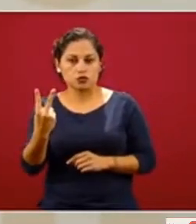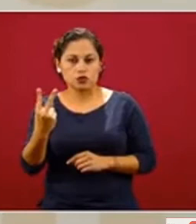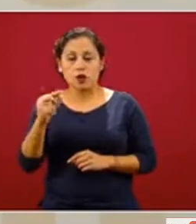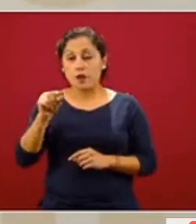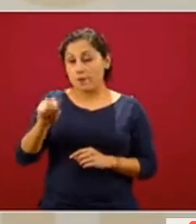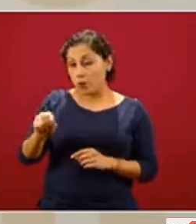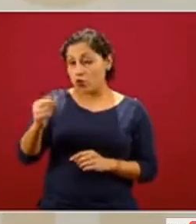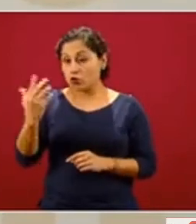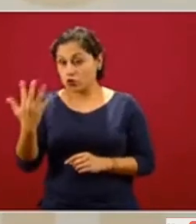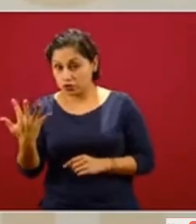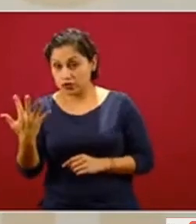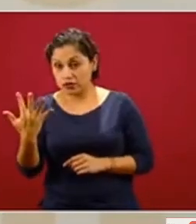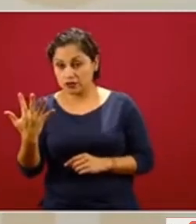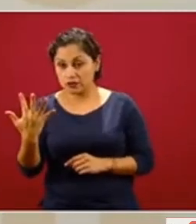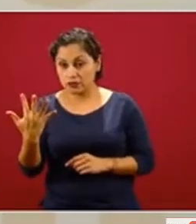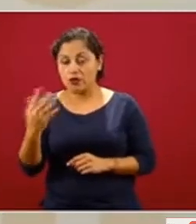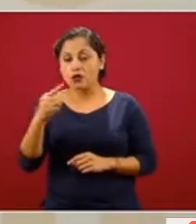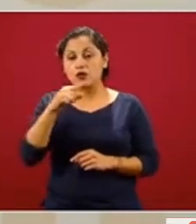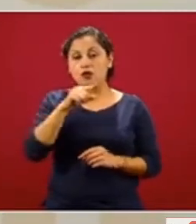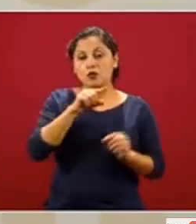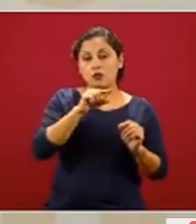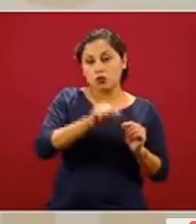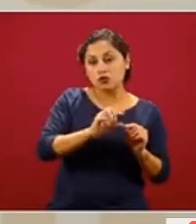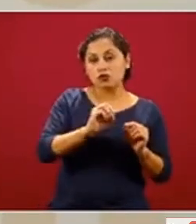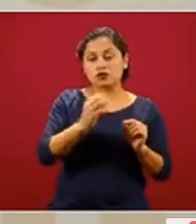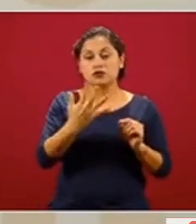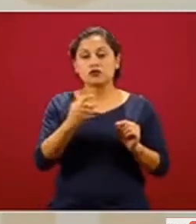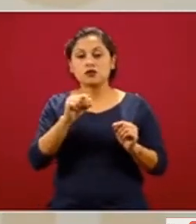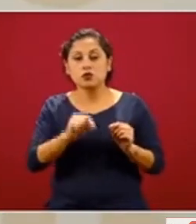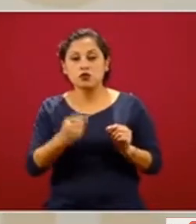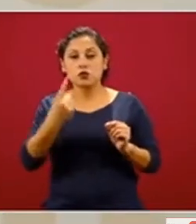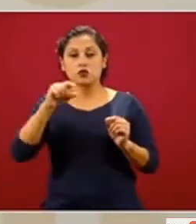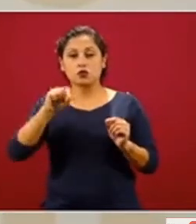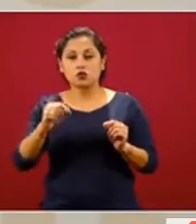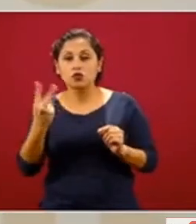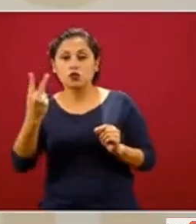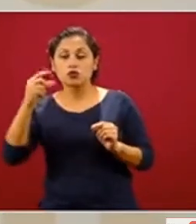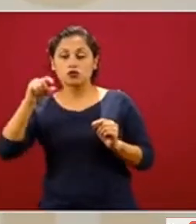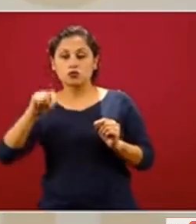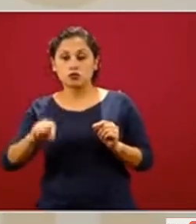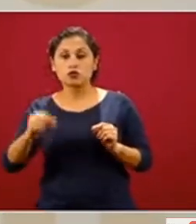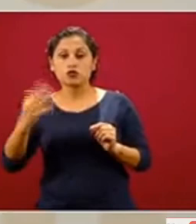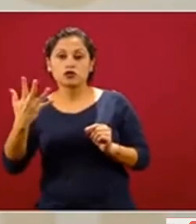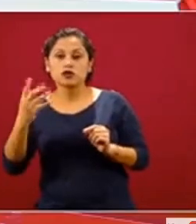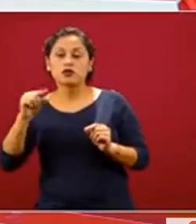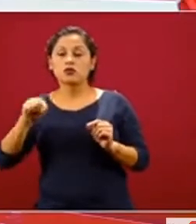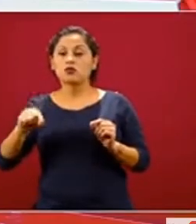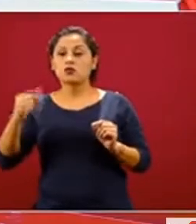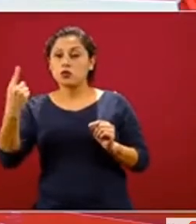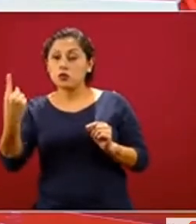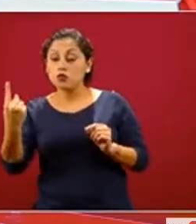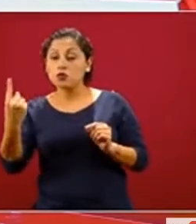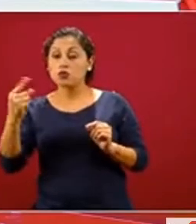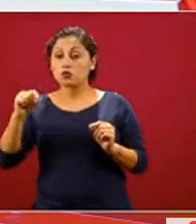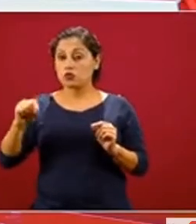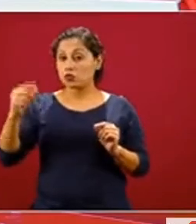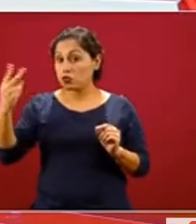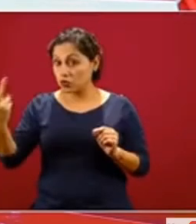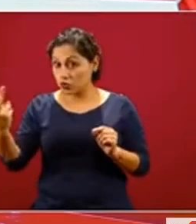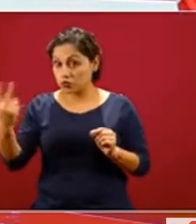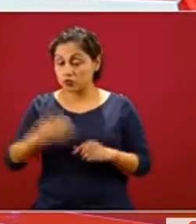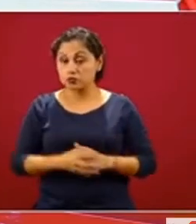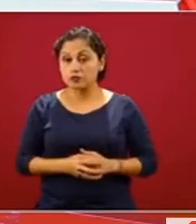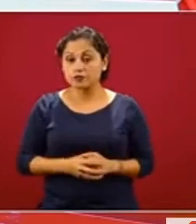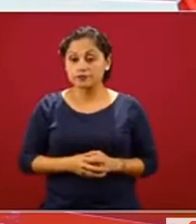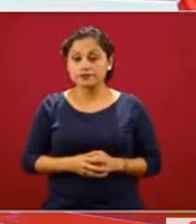0.5, o sea, 0.05, 0.1, 0.2, 0.5, 1 e incluso 2. Y en ese